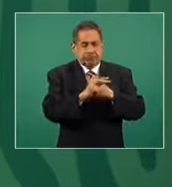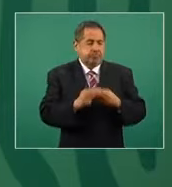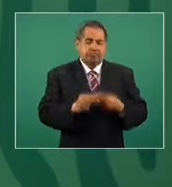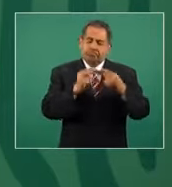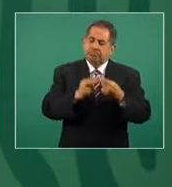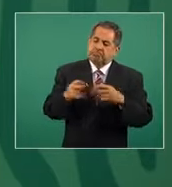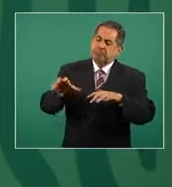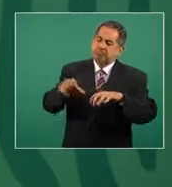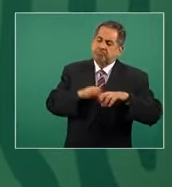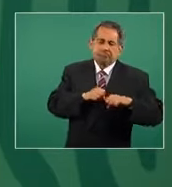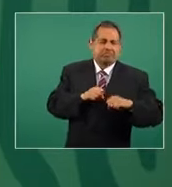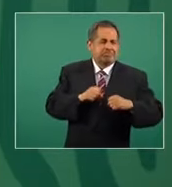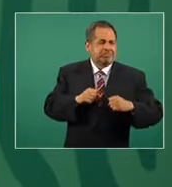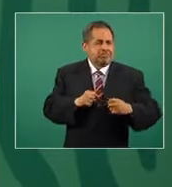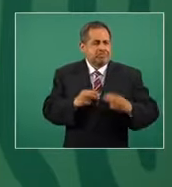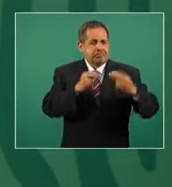hubo